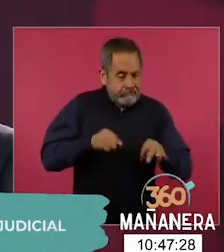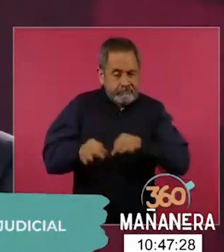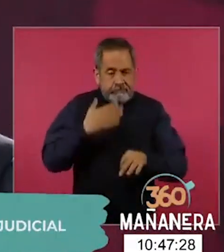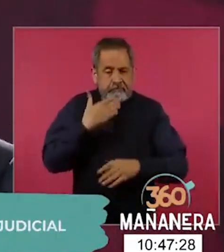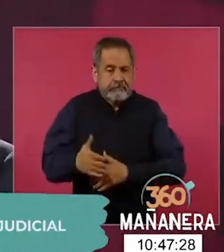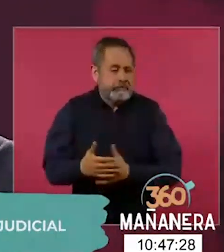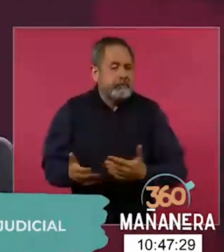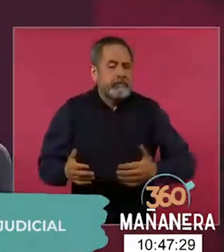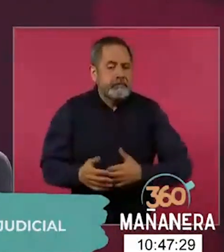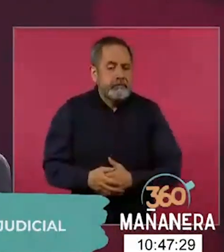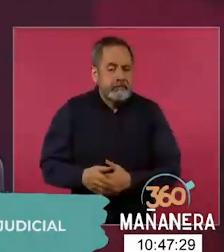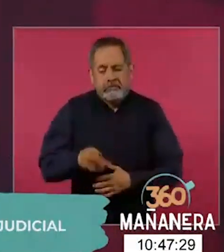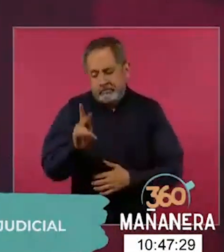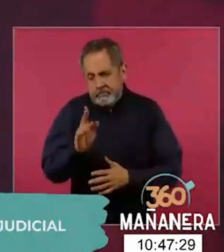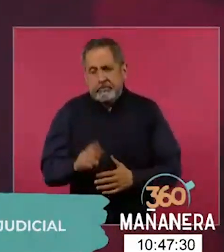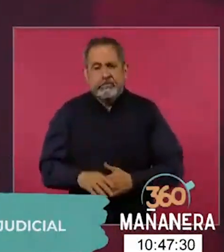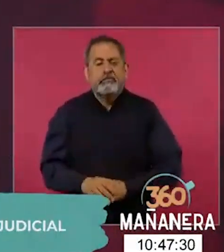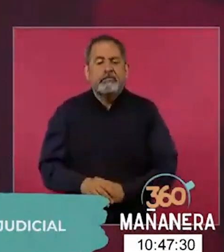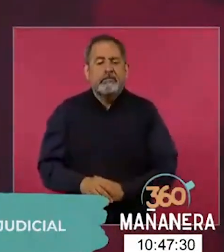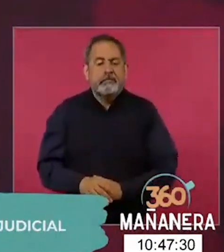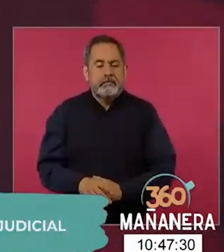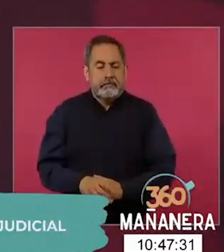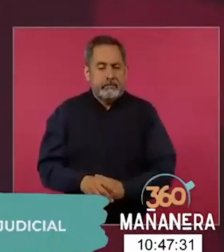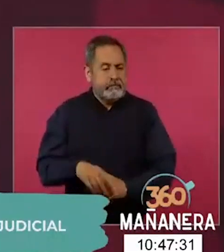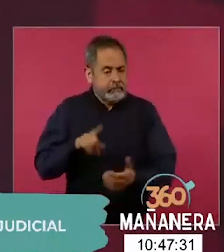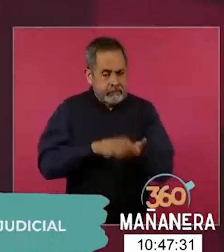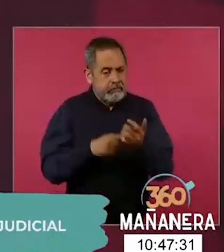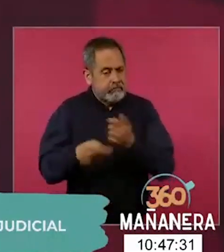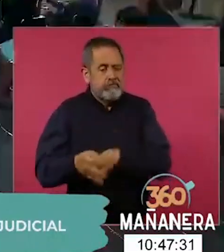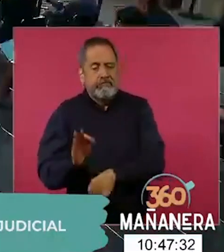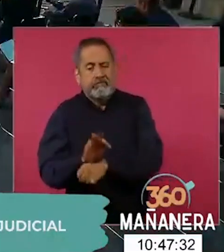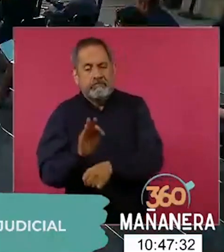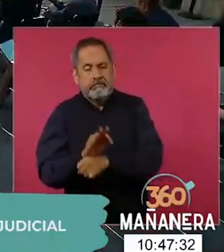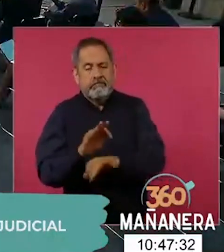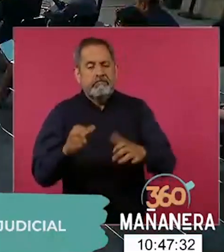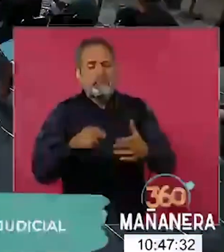Pero de todas maneras, protección,